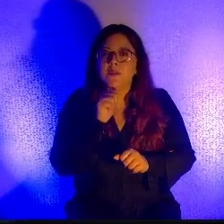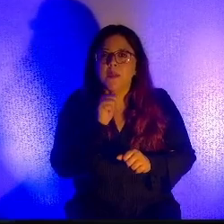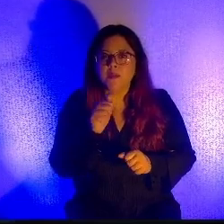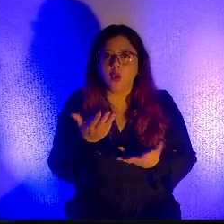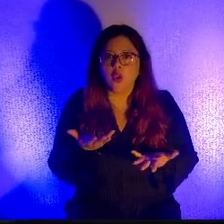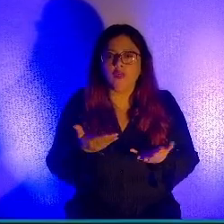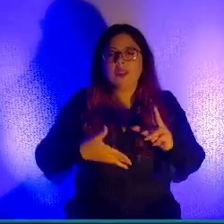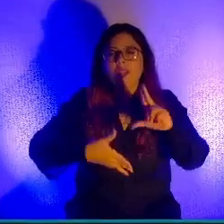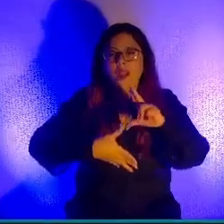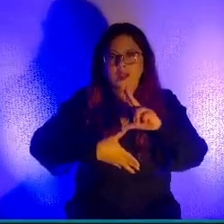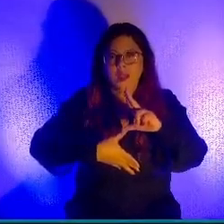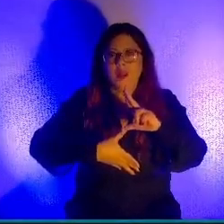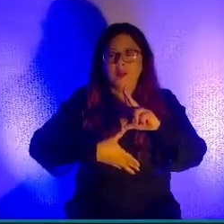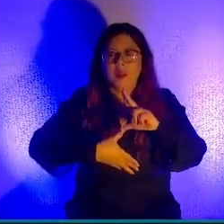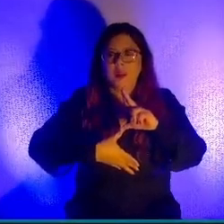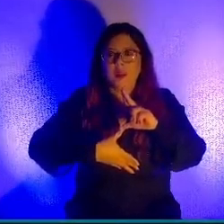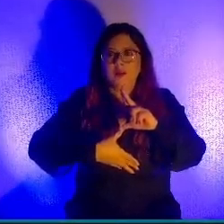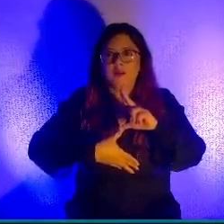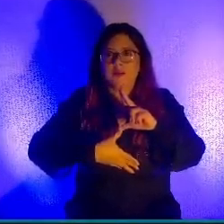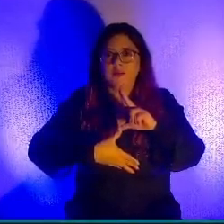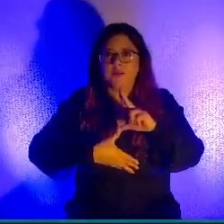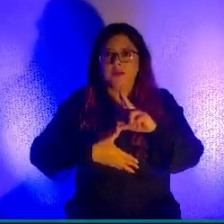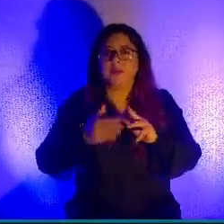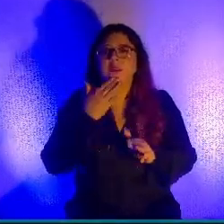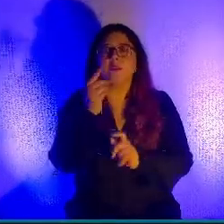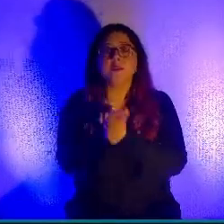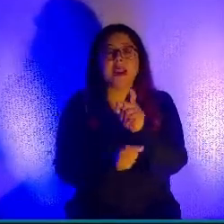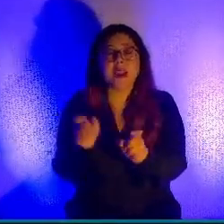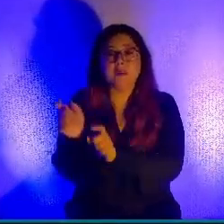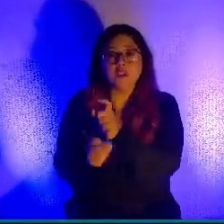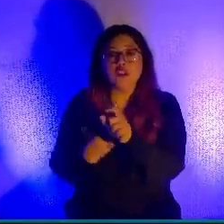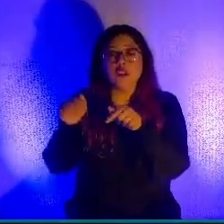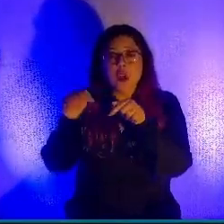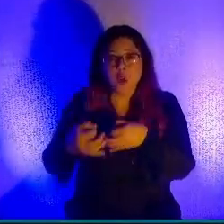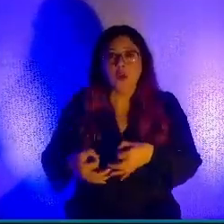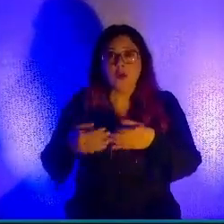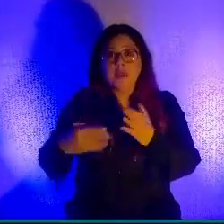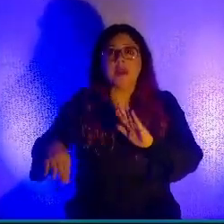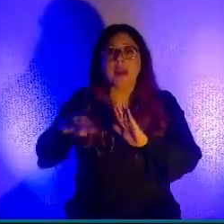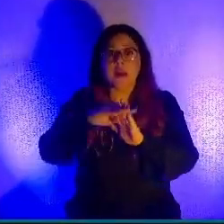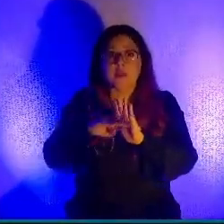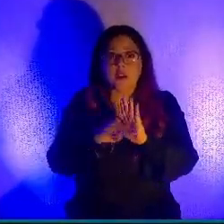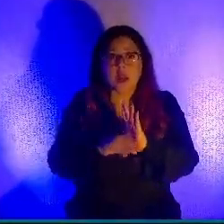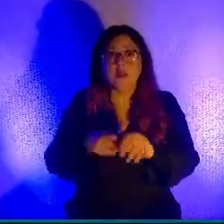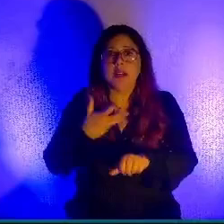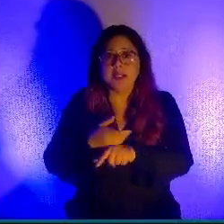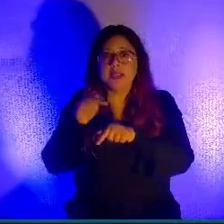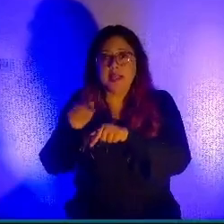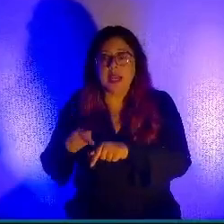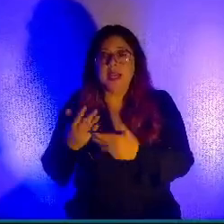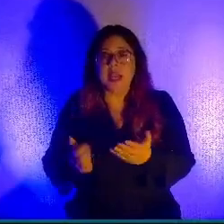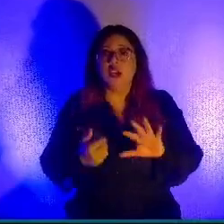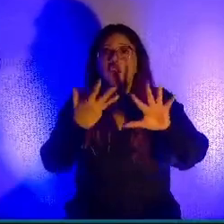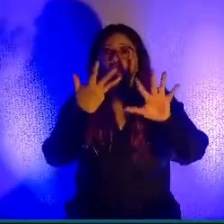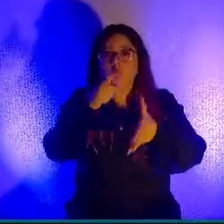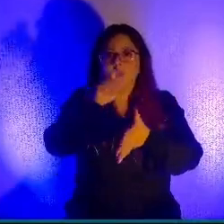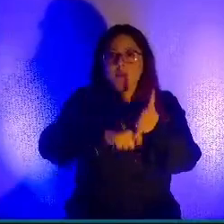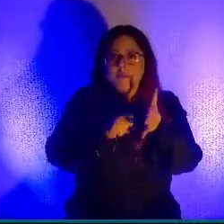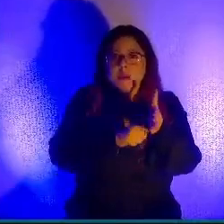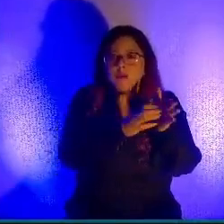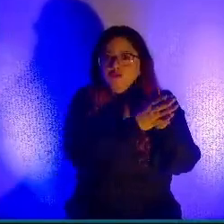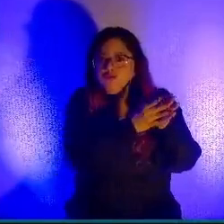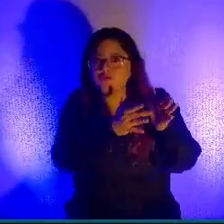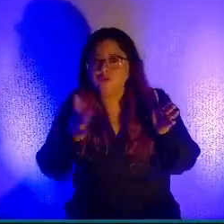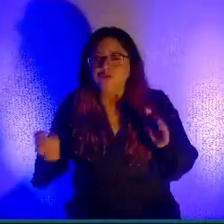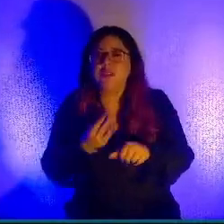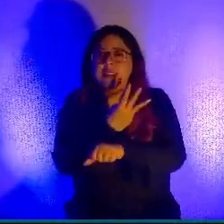en toda la región y para las personas que pasan por el programa Y tenemos a ahí son 9 meses de contenido